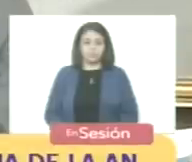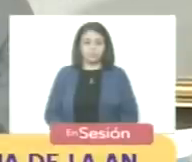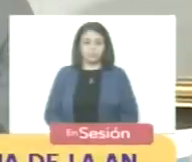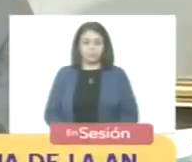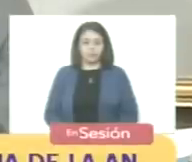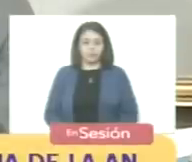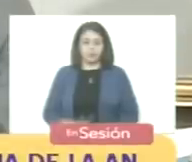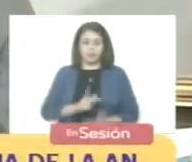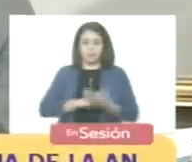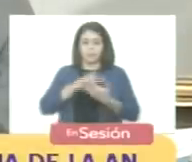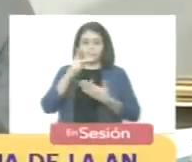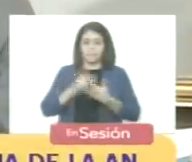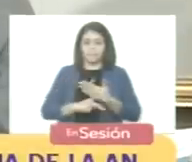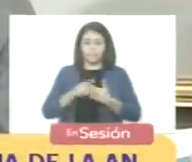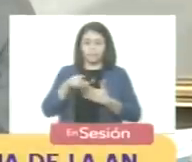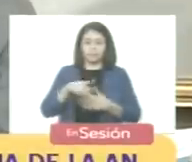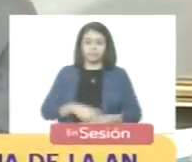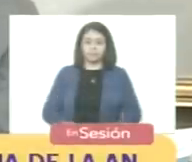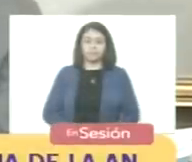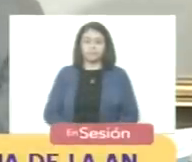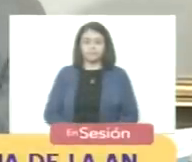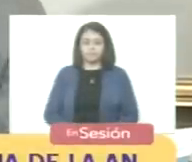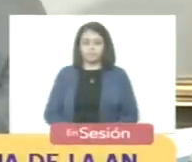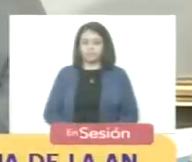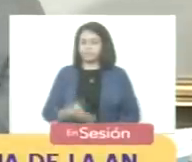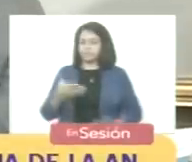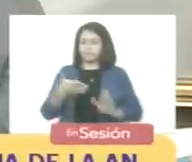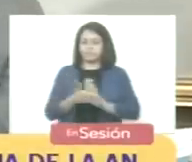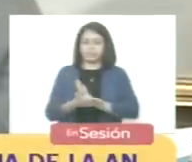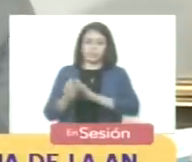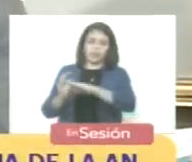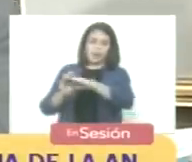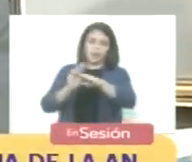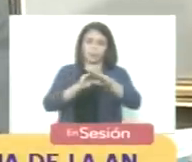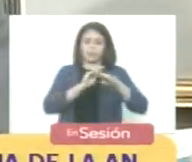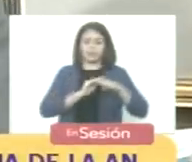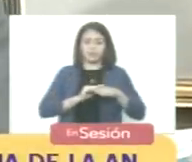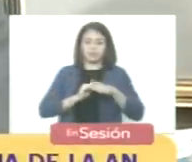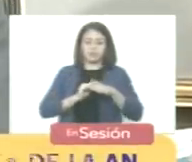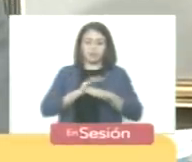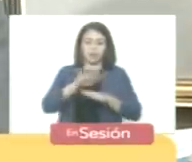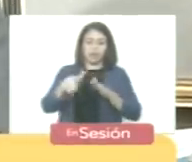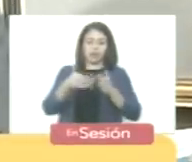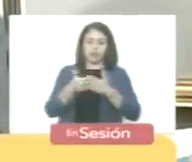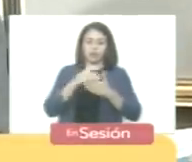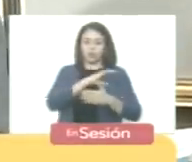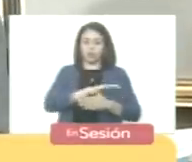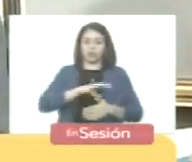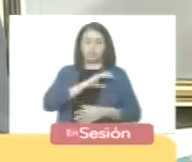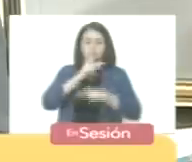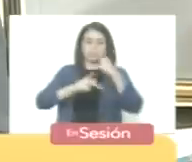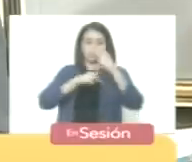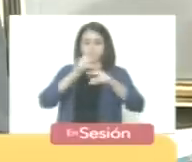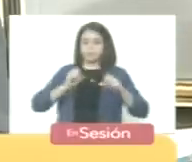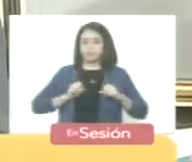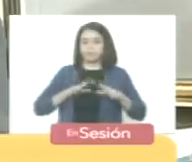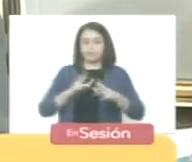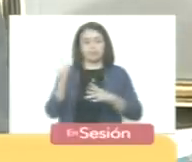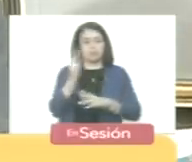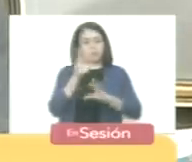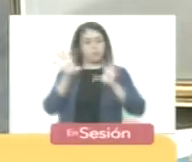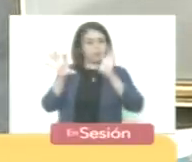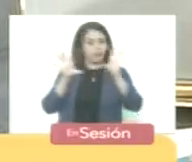el plan comprende convocar a las comisiones de política exterior de ambos